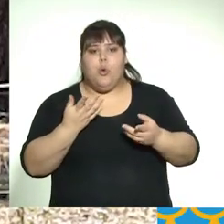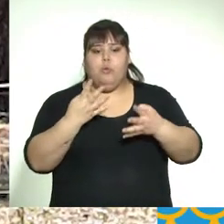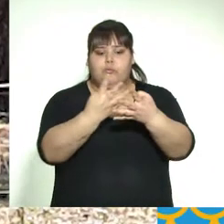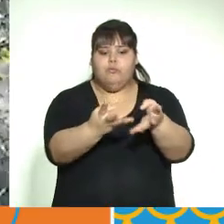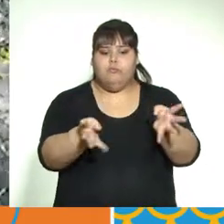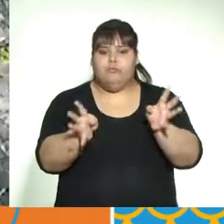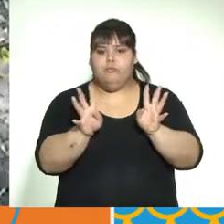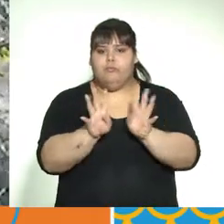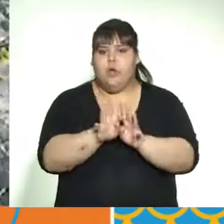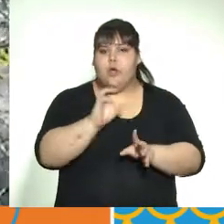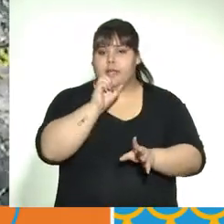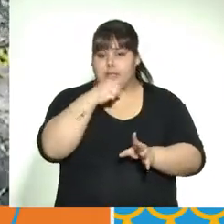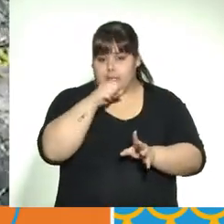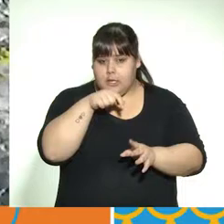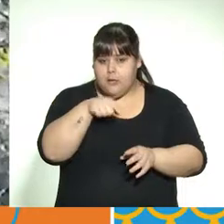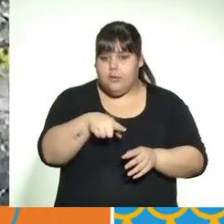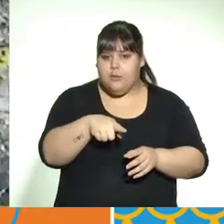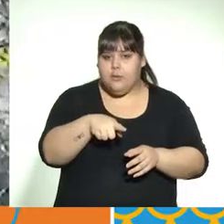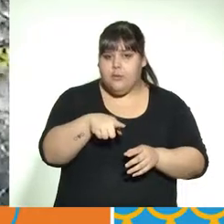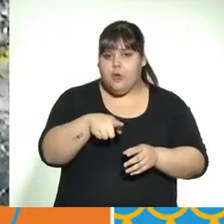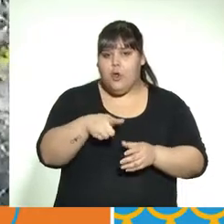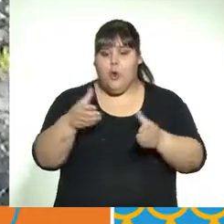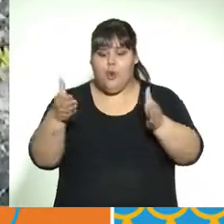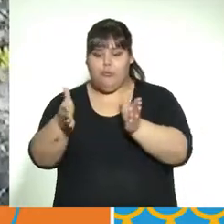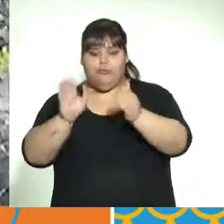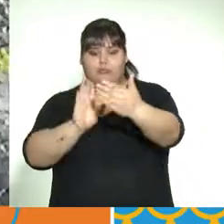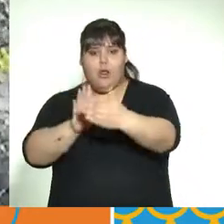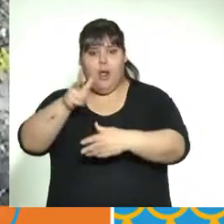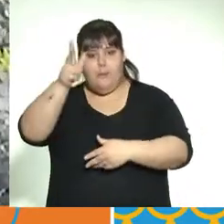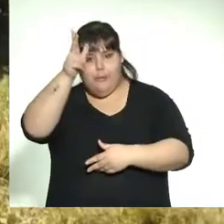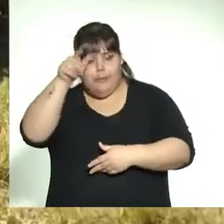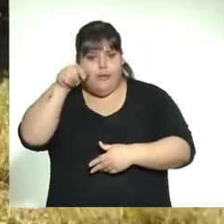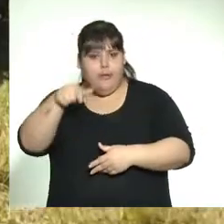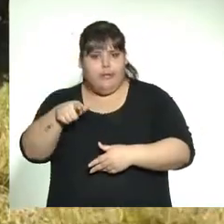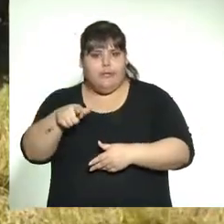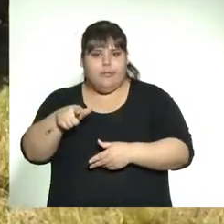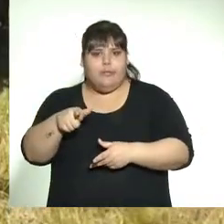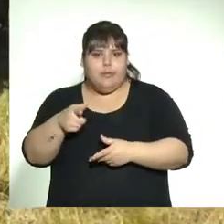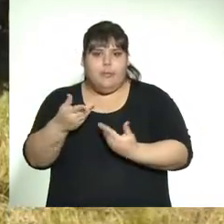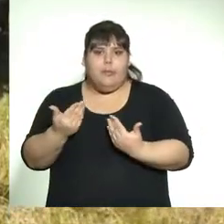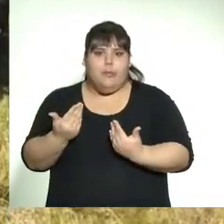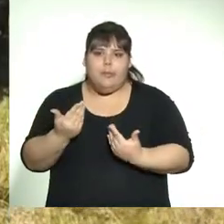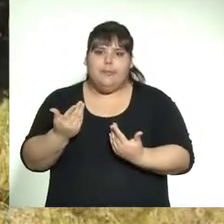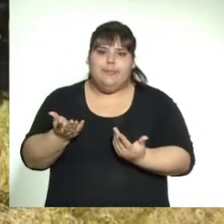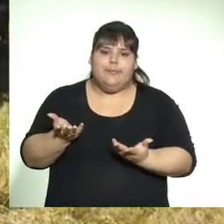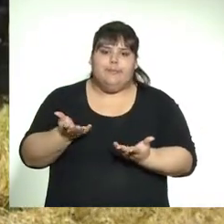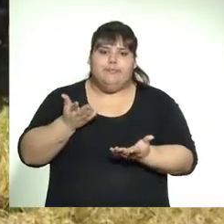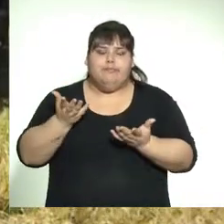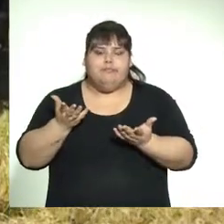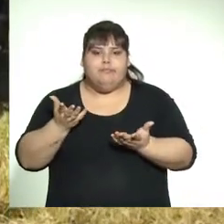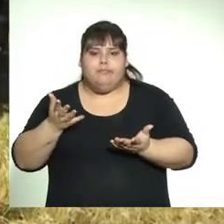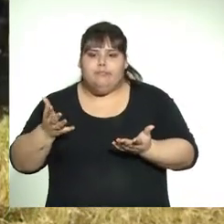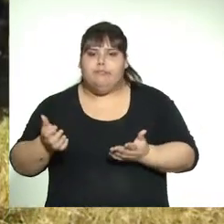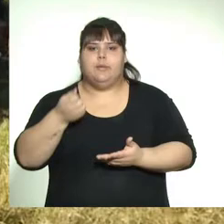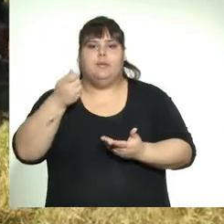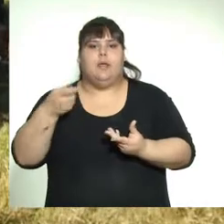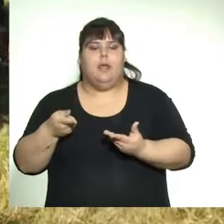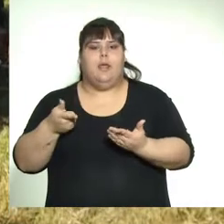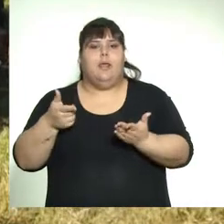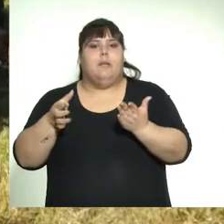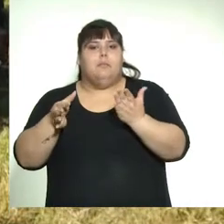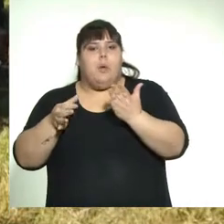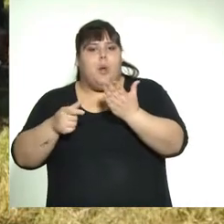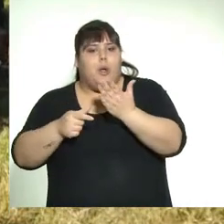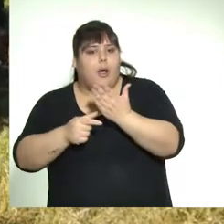un corral de chivos, un gallinero, donde también se pueda